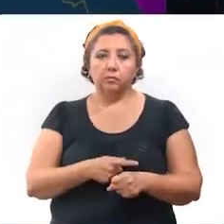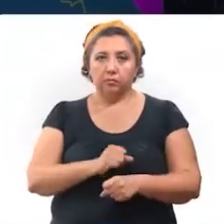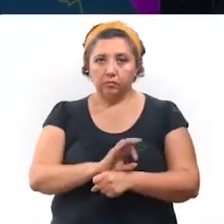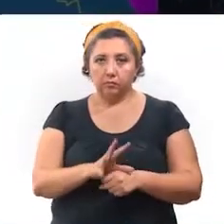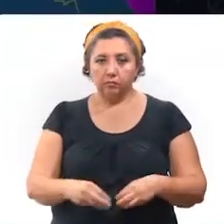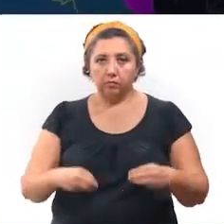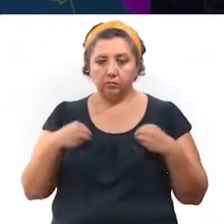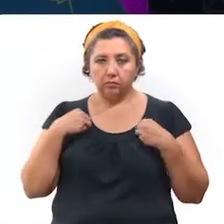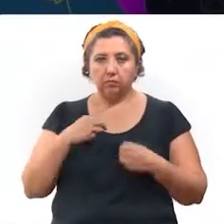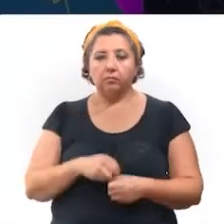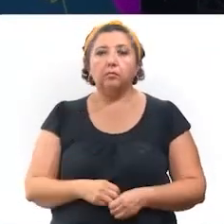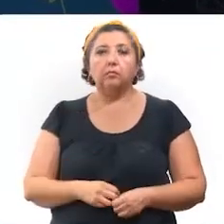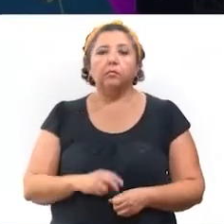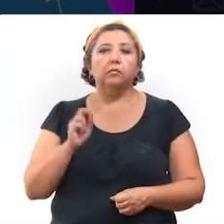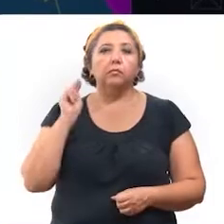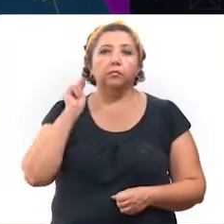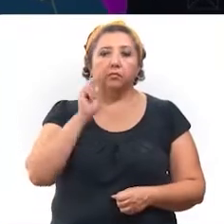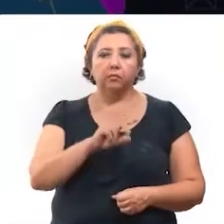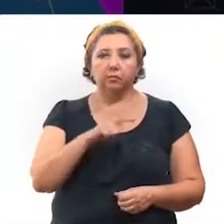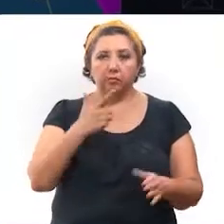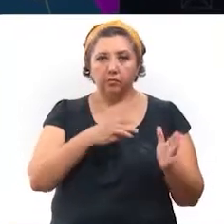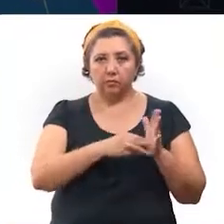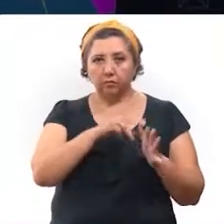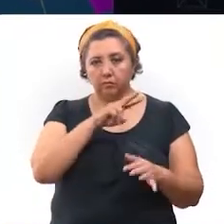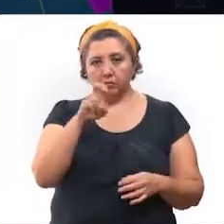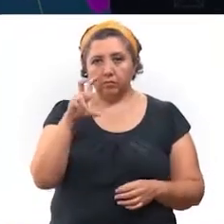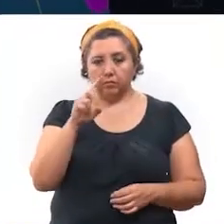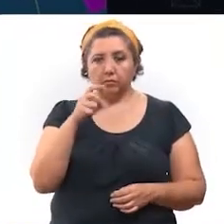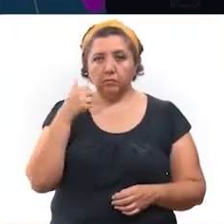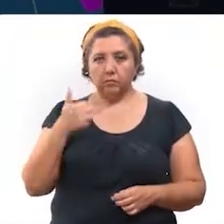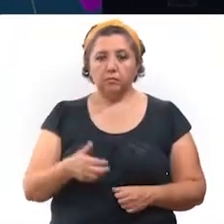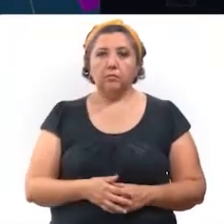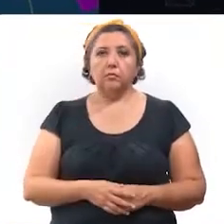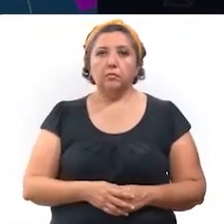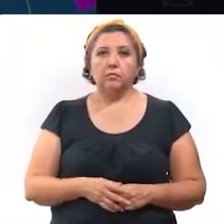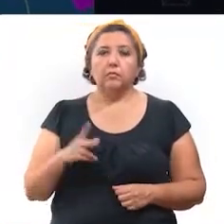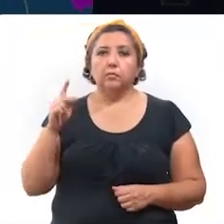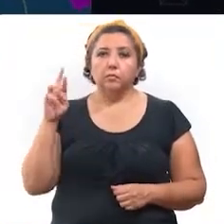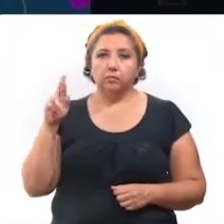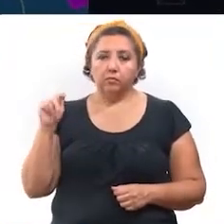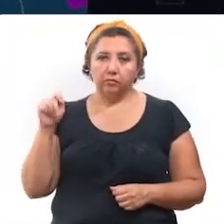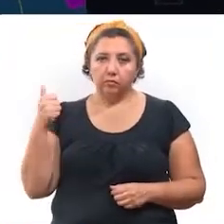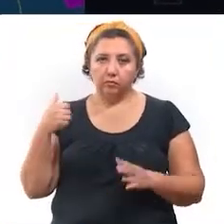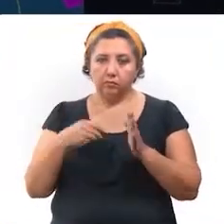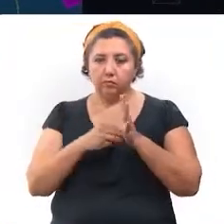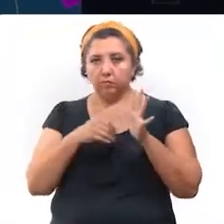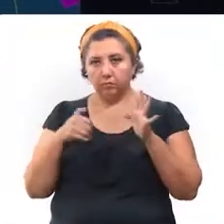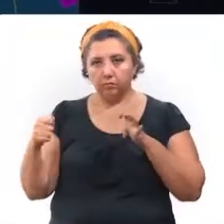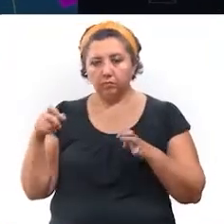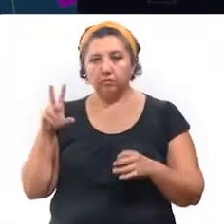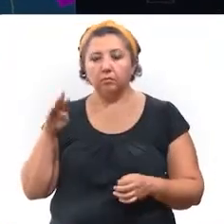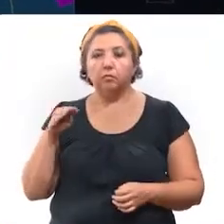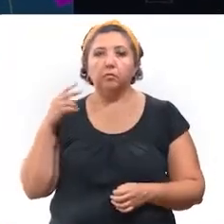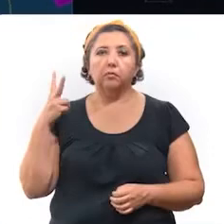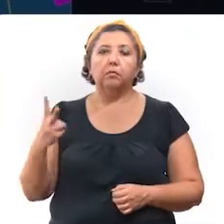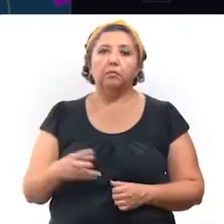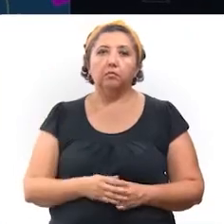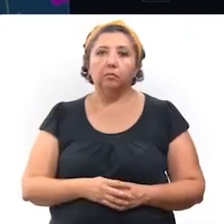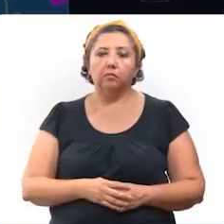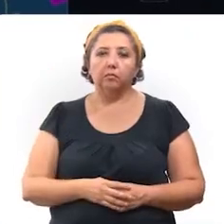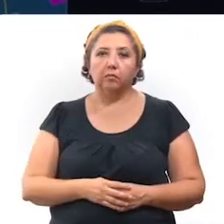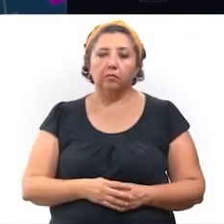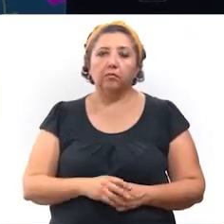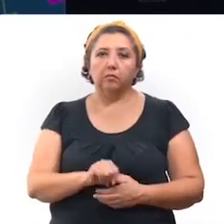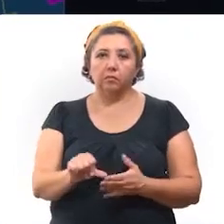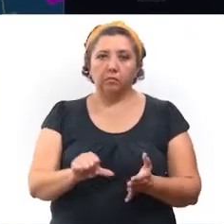coronavirus, que viven en la zona norte 12.236, en la zona oriente 11.692,